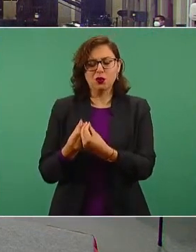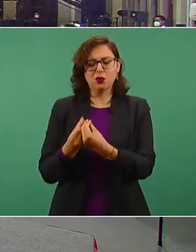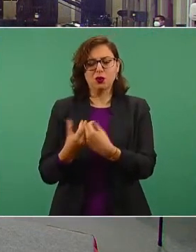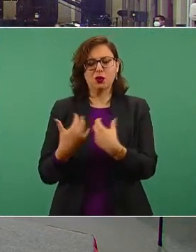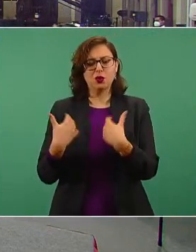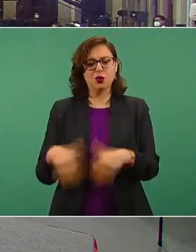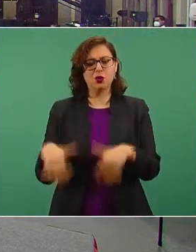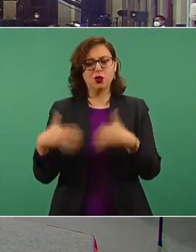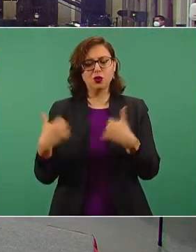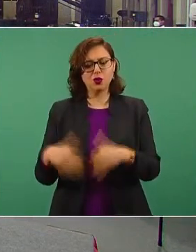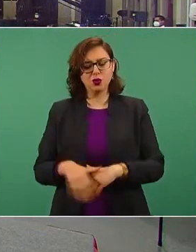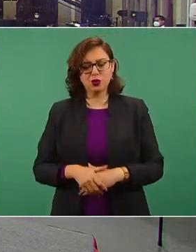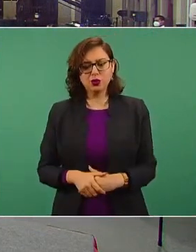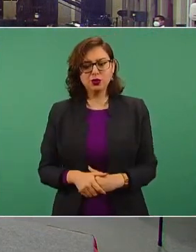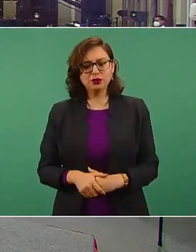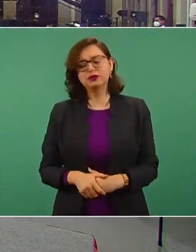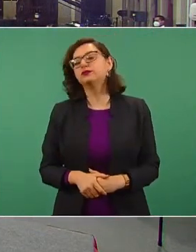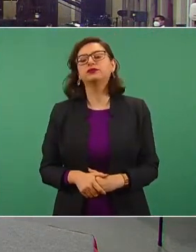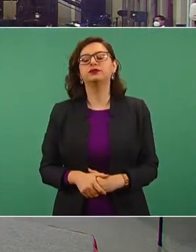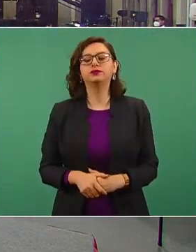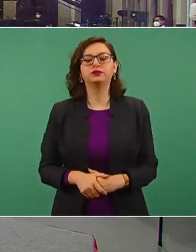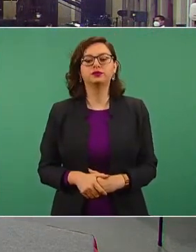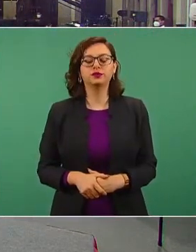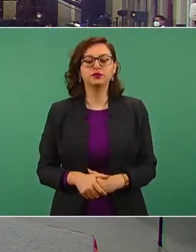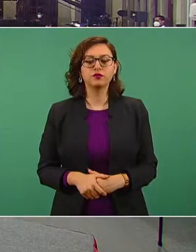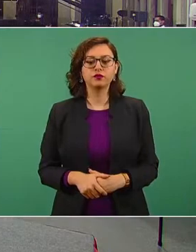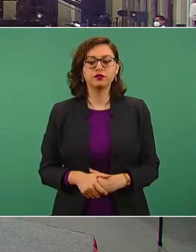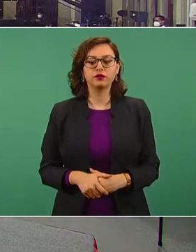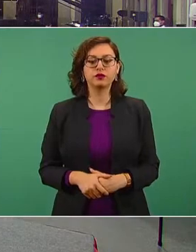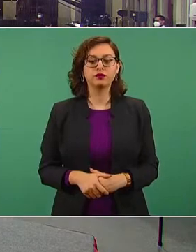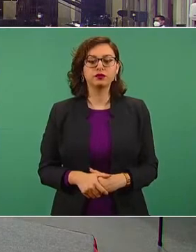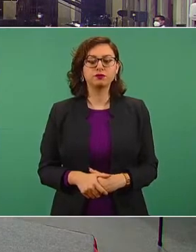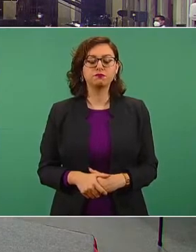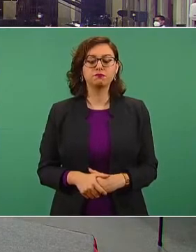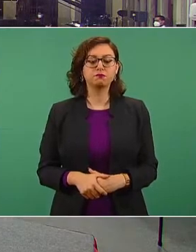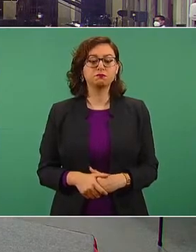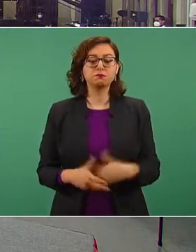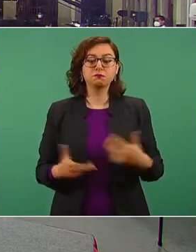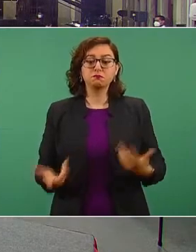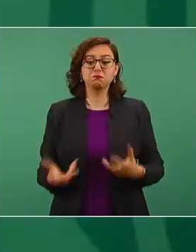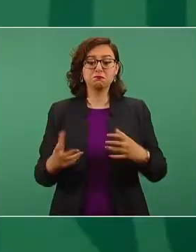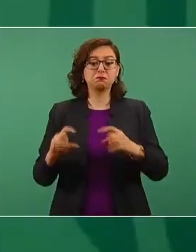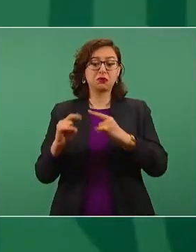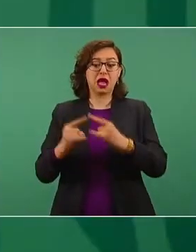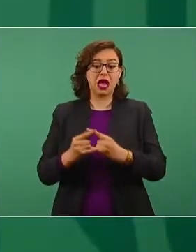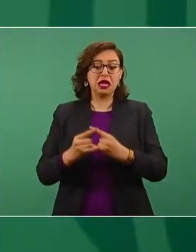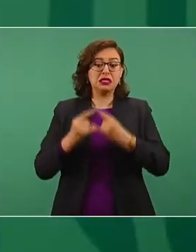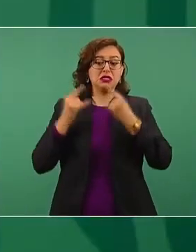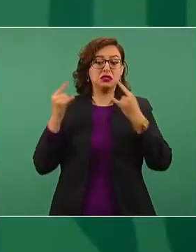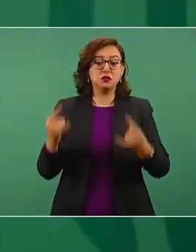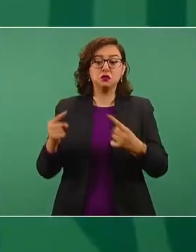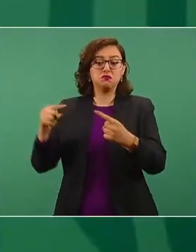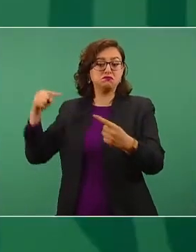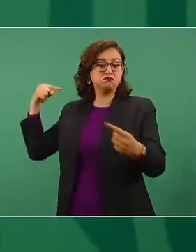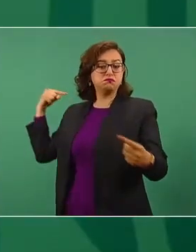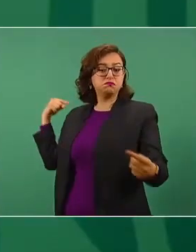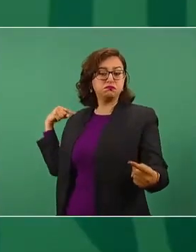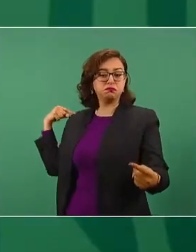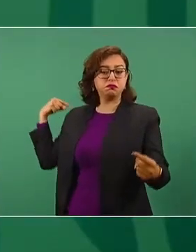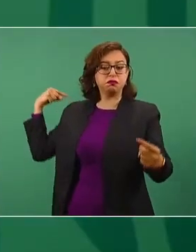Históricamente, el hombre ha sido el centro de la vida social, política y